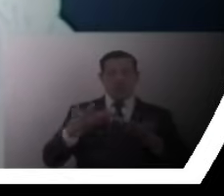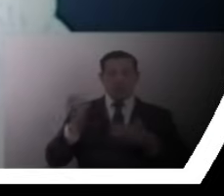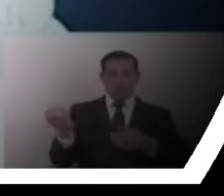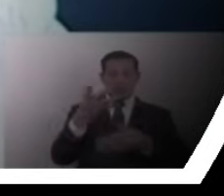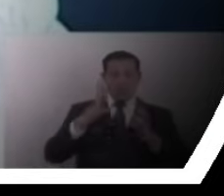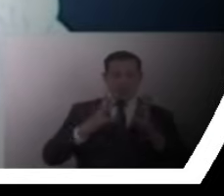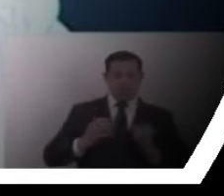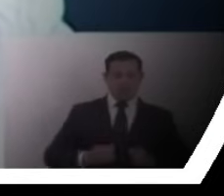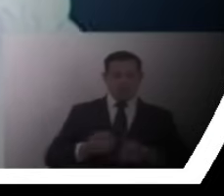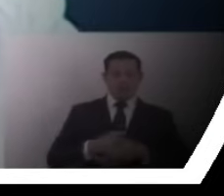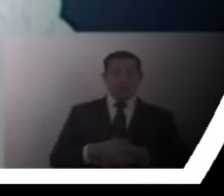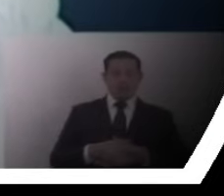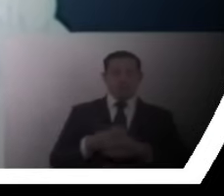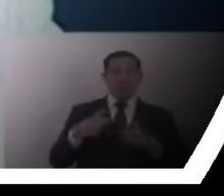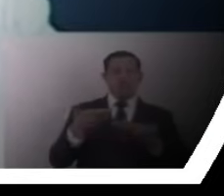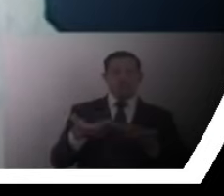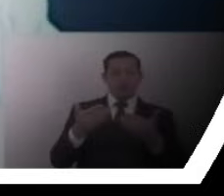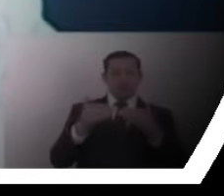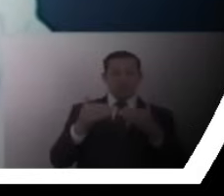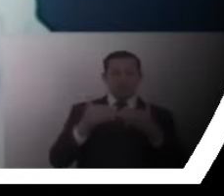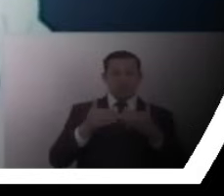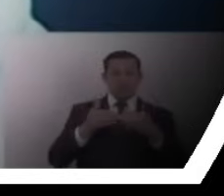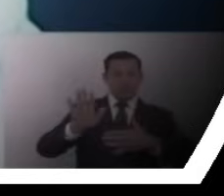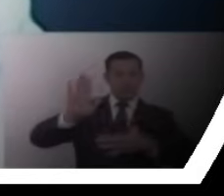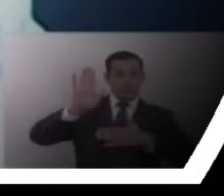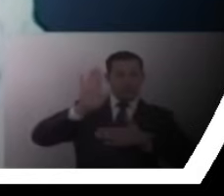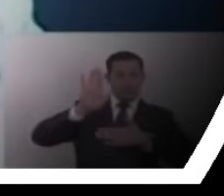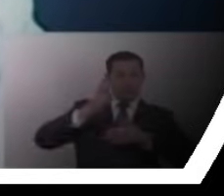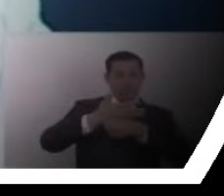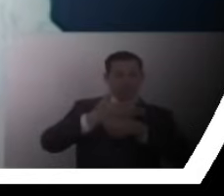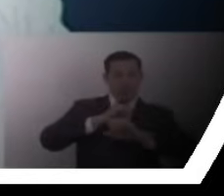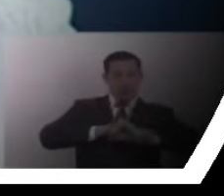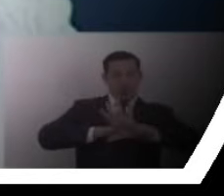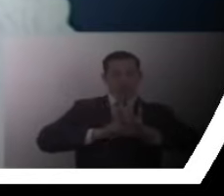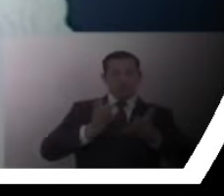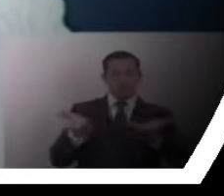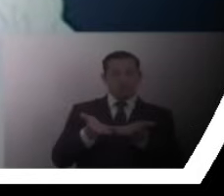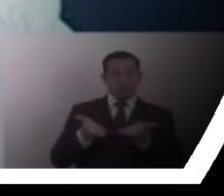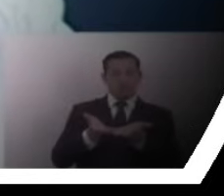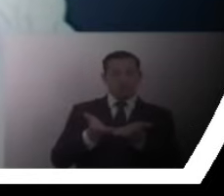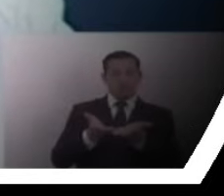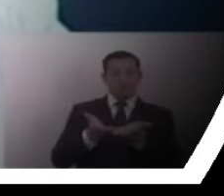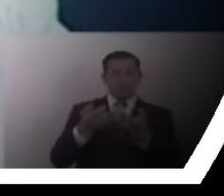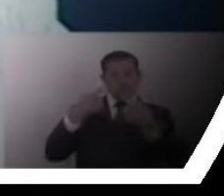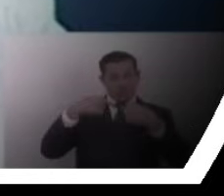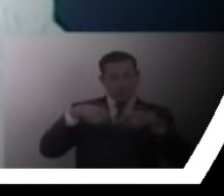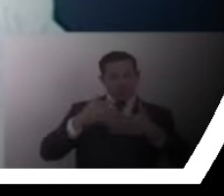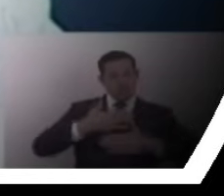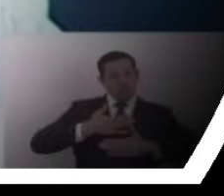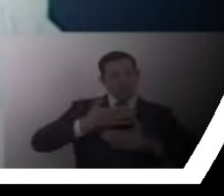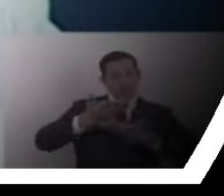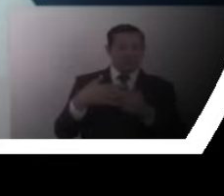la nueva legislatura, porque además son promesas de campaña que se hicieron y que fue una